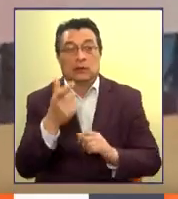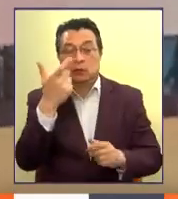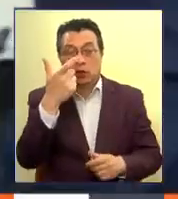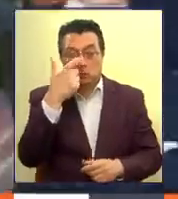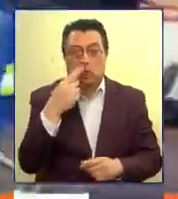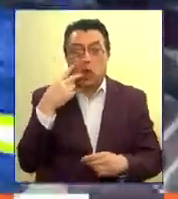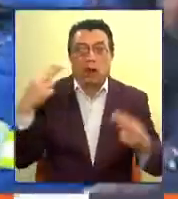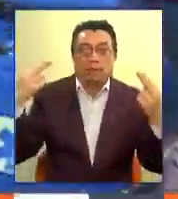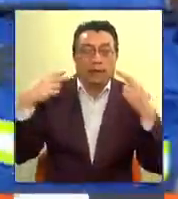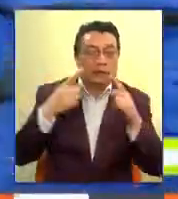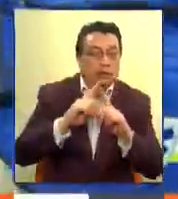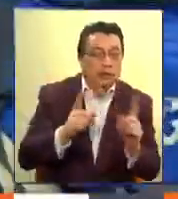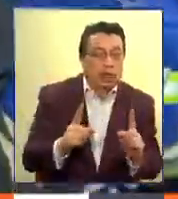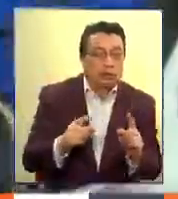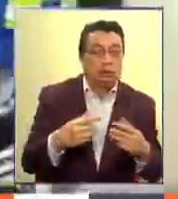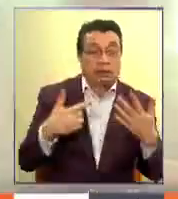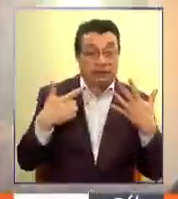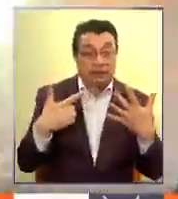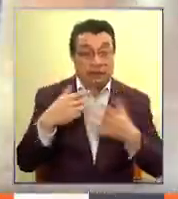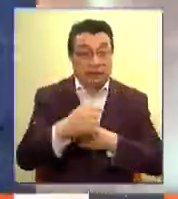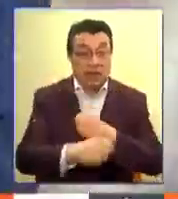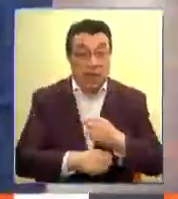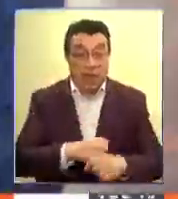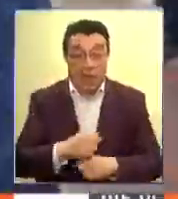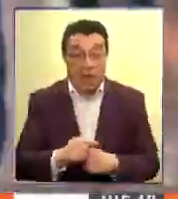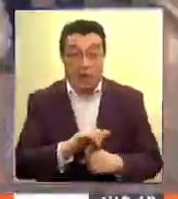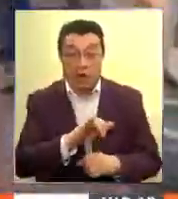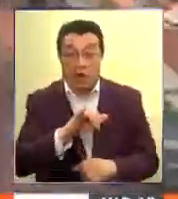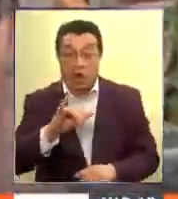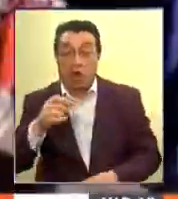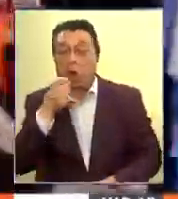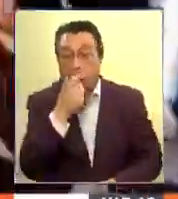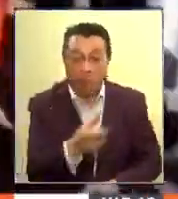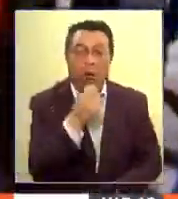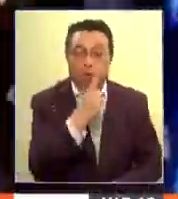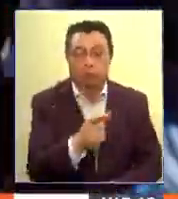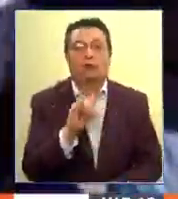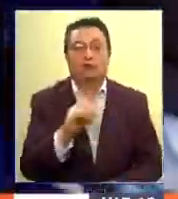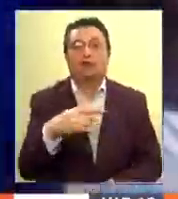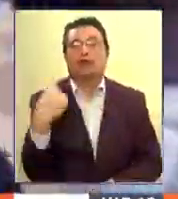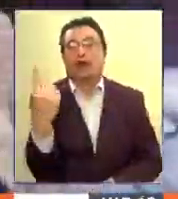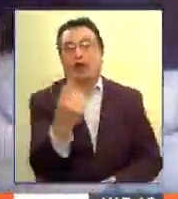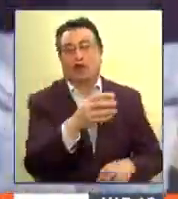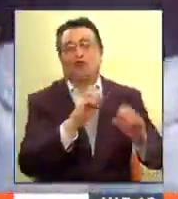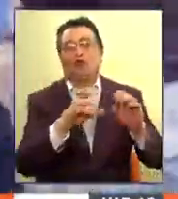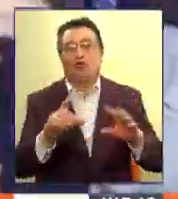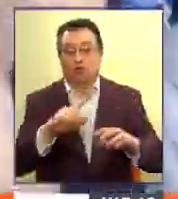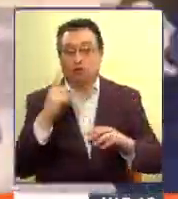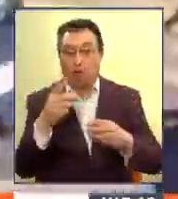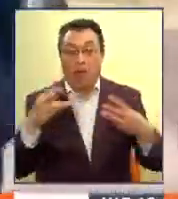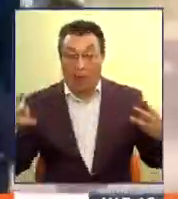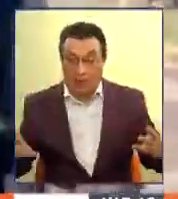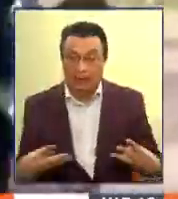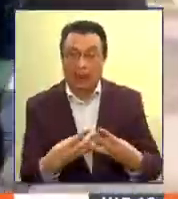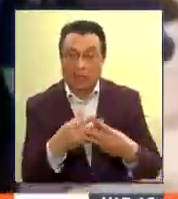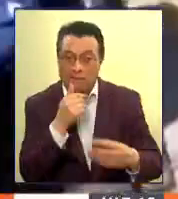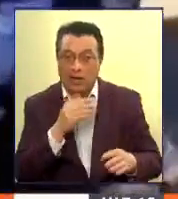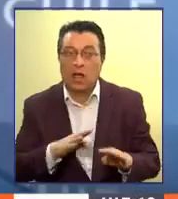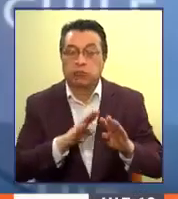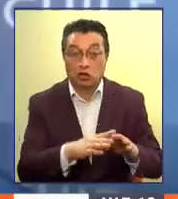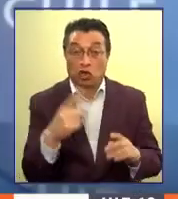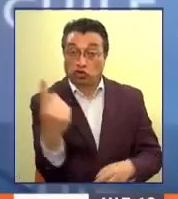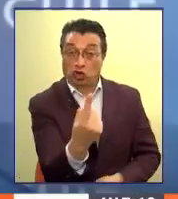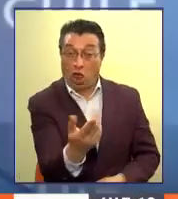ve. Por eso los 7 años que tardan en promedio en denunciar, porque si no hay redes que empujen a aquello, ella sola no lo